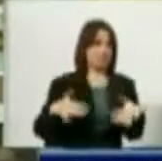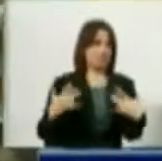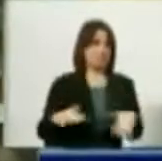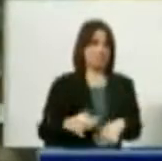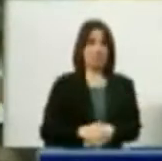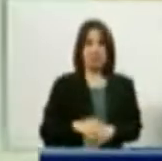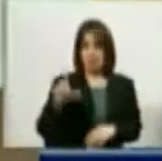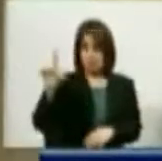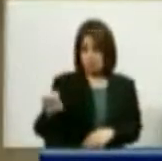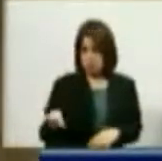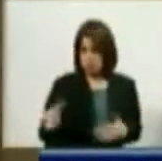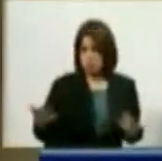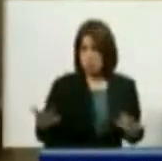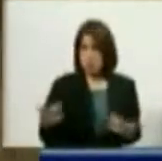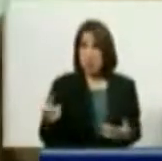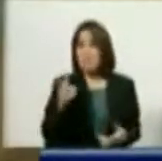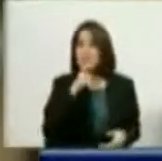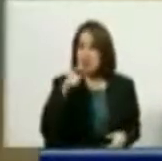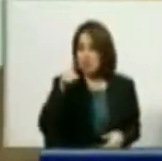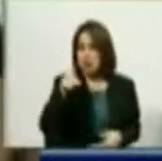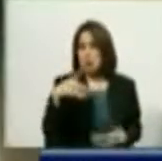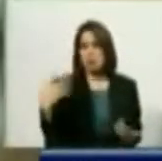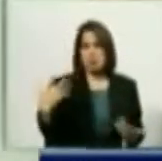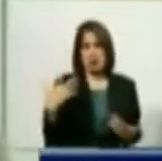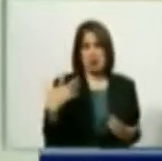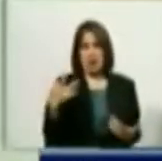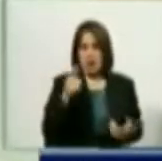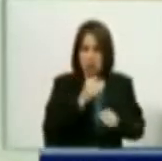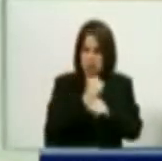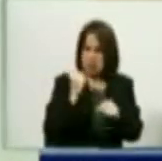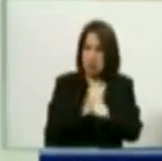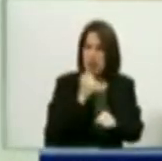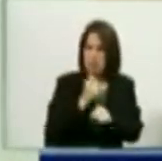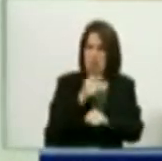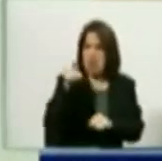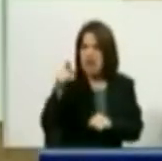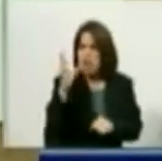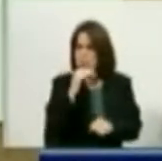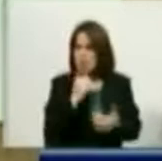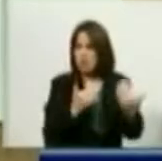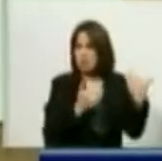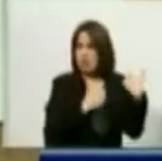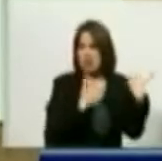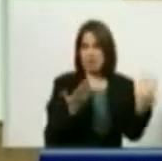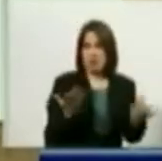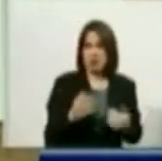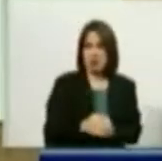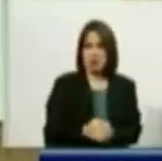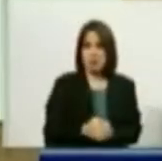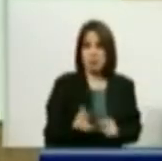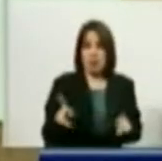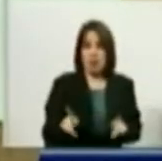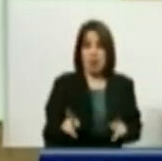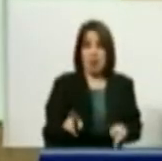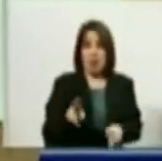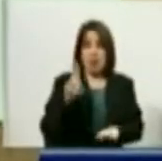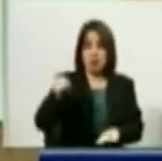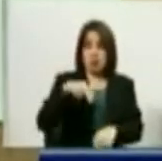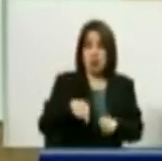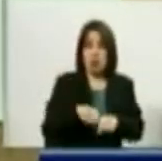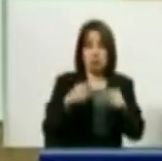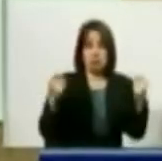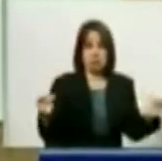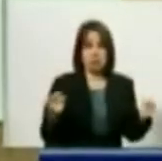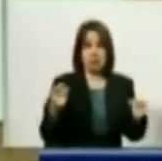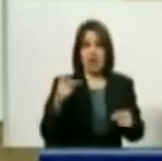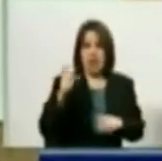así son ellos tiene cero cero responsable el nazi onal concesio el gobierno vuelve a